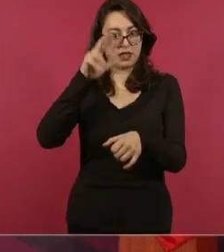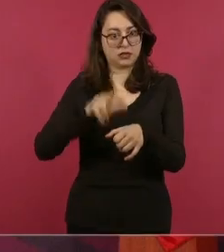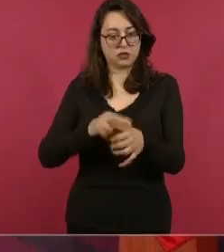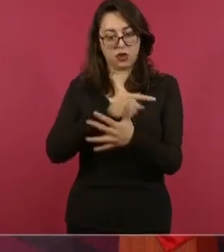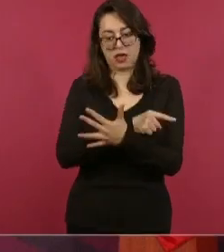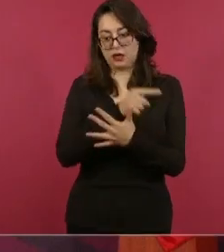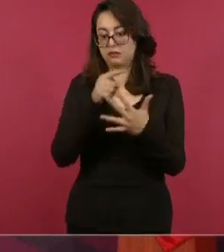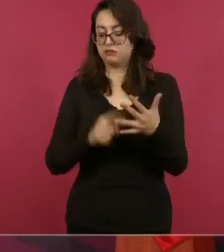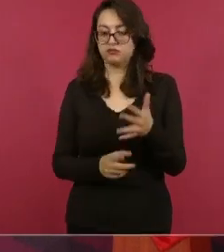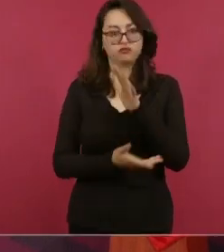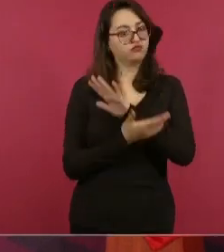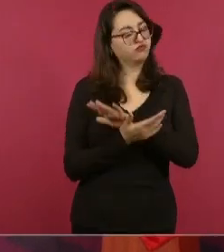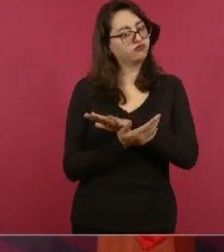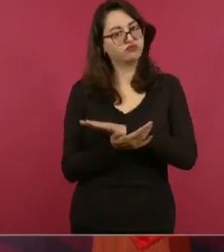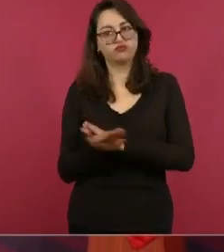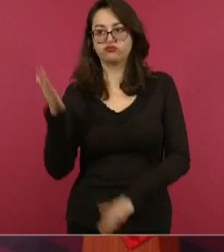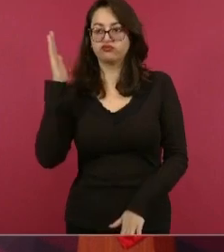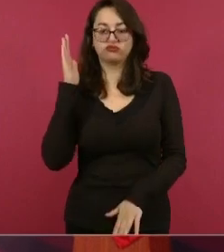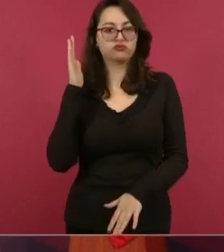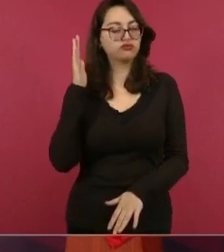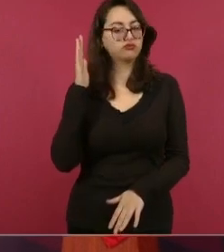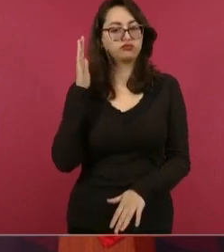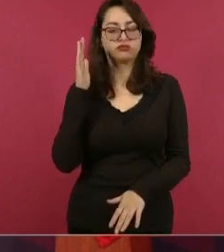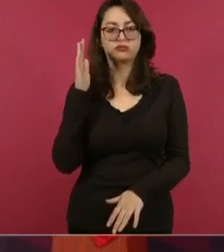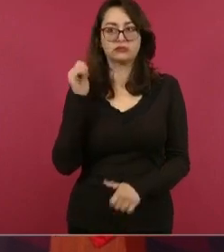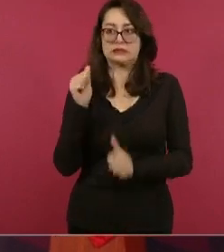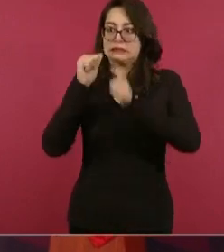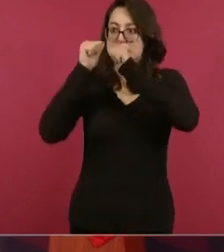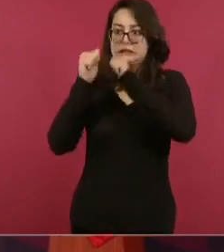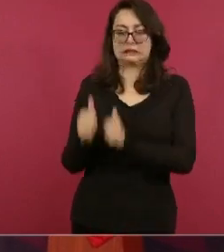Desde ayer estamos allá, hay